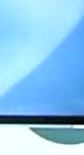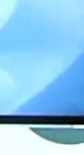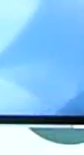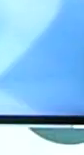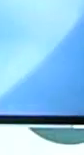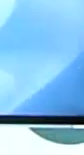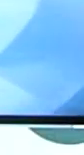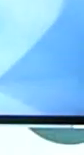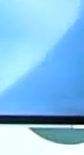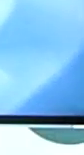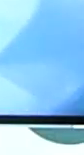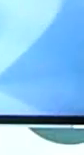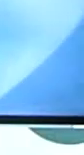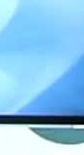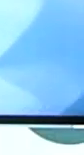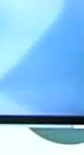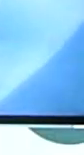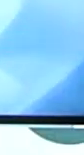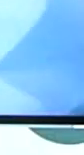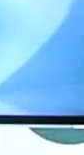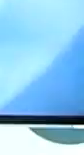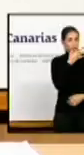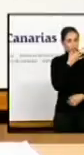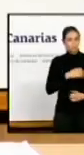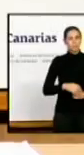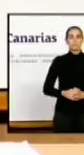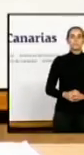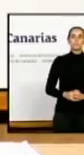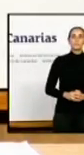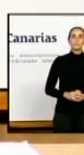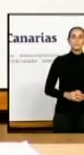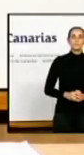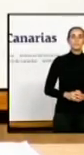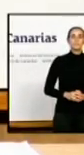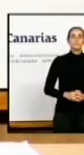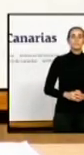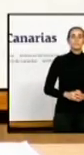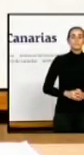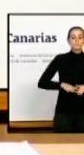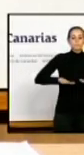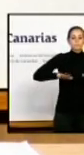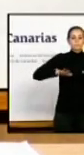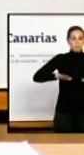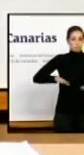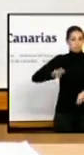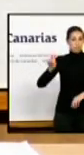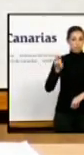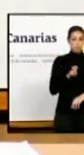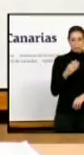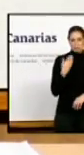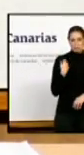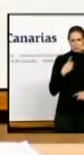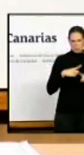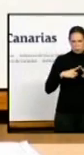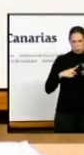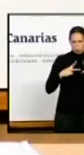Bueno, hasta ahora de la tarde, 6 y 12 minutos, vamos a conectar con la sede de presidencia del Gobierno de Canarias. Ahí ven en imagen Ángel Víctor Torres, que comparece